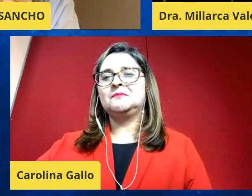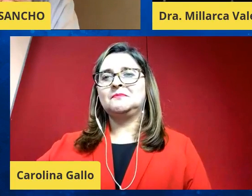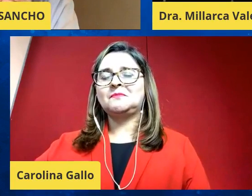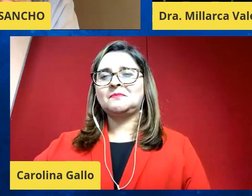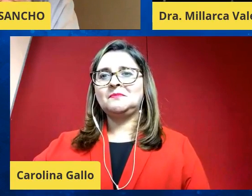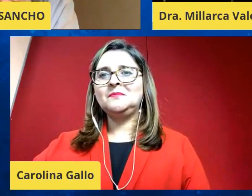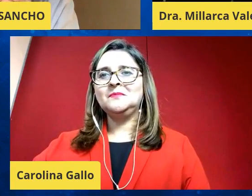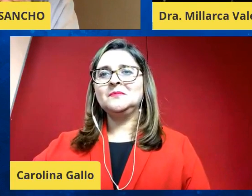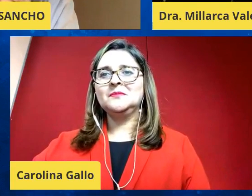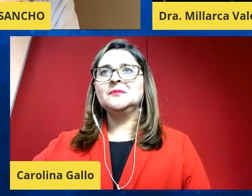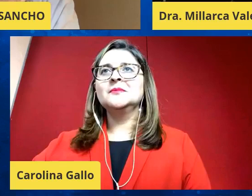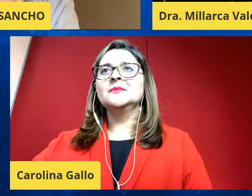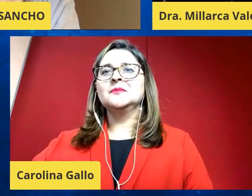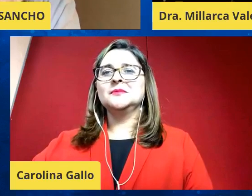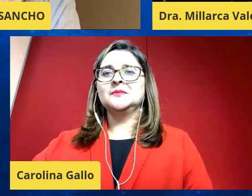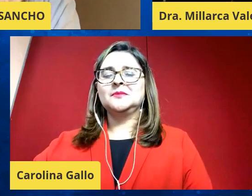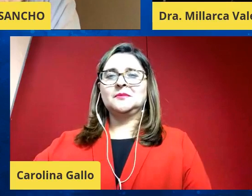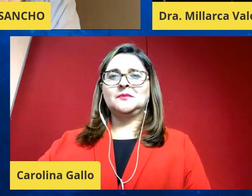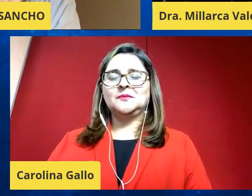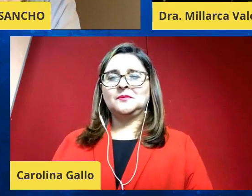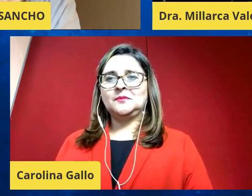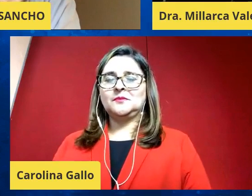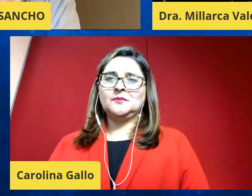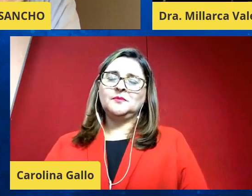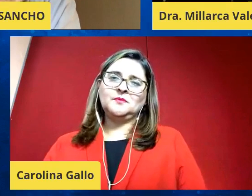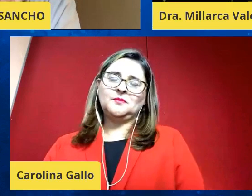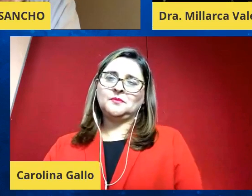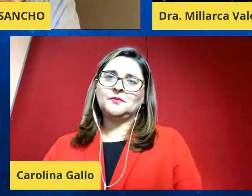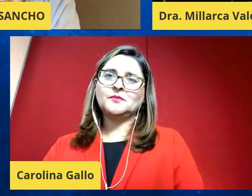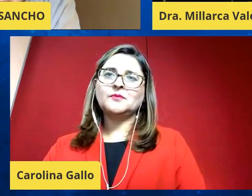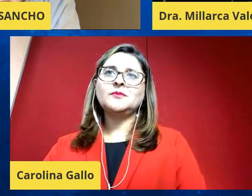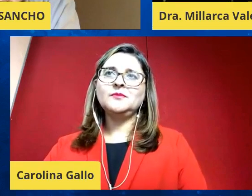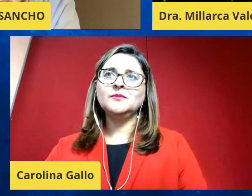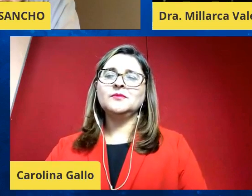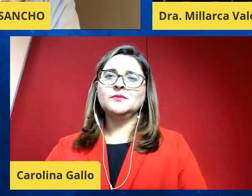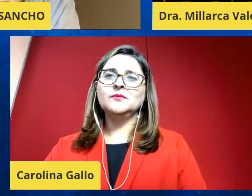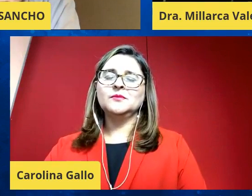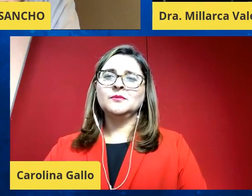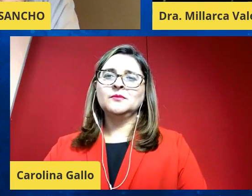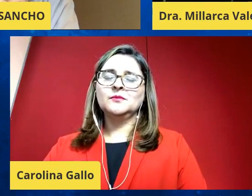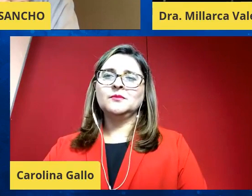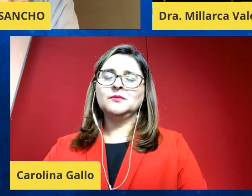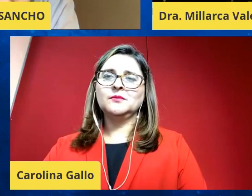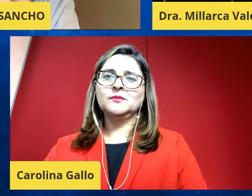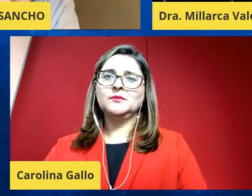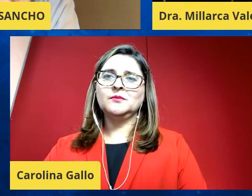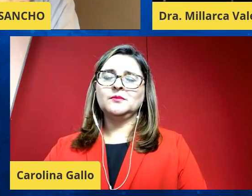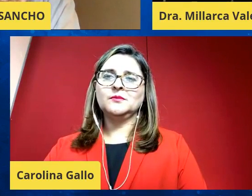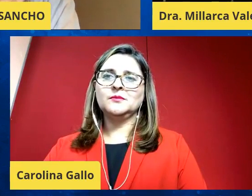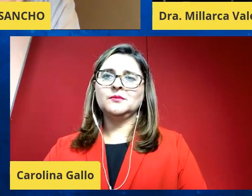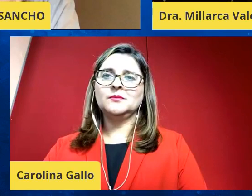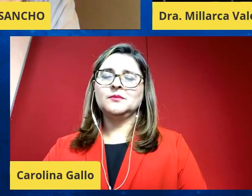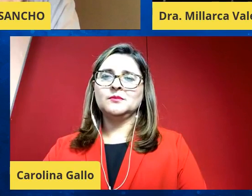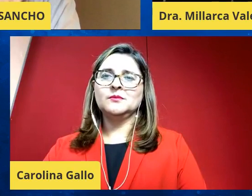investigación? Bueno, muchos equipos, los equipos de geólogos que trabajan en el norte son